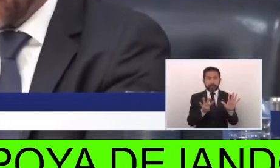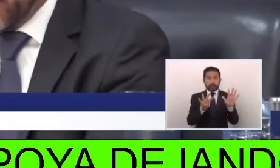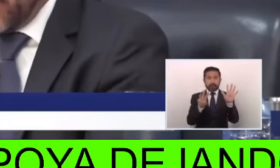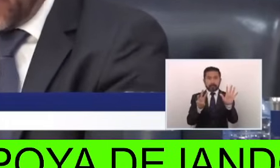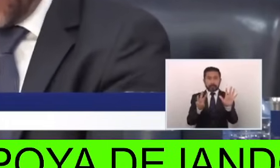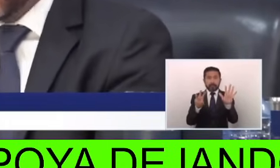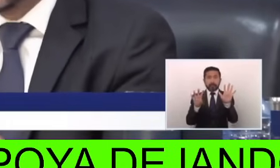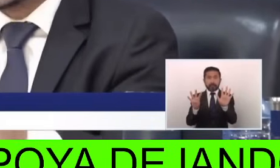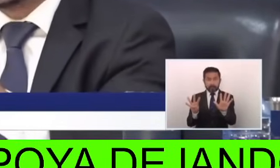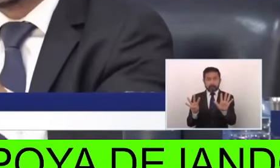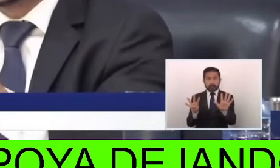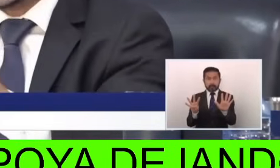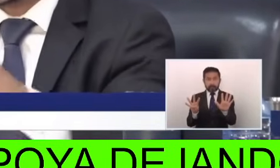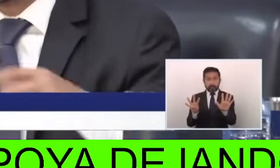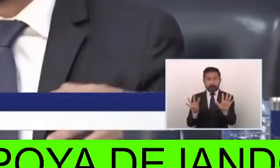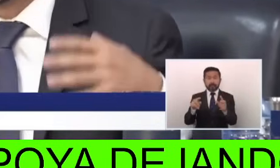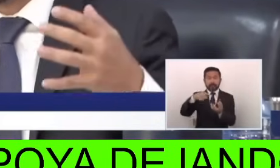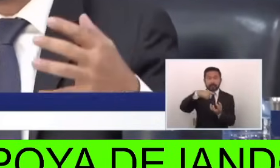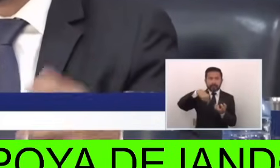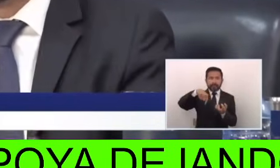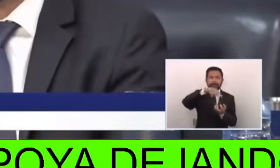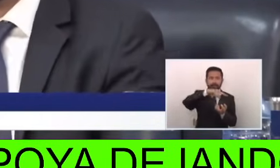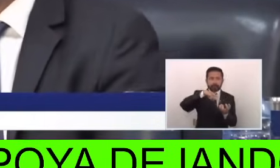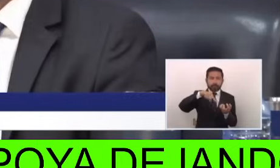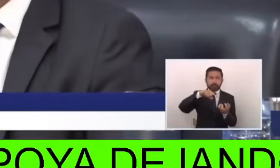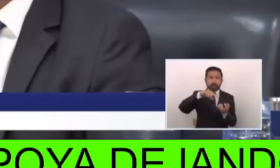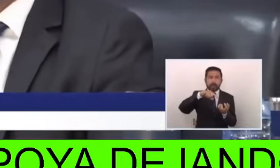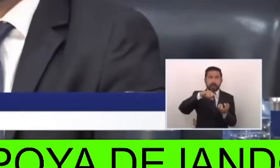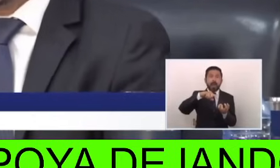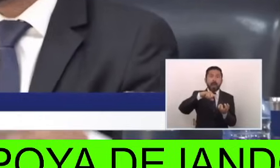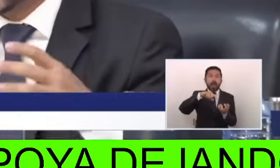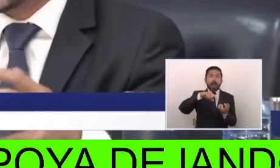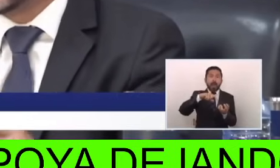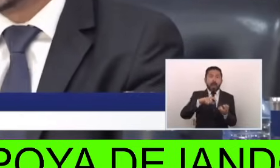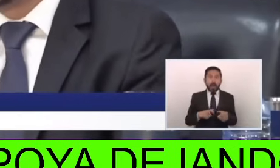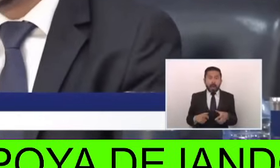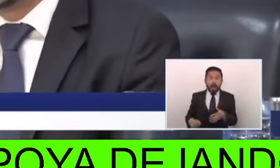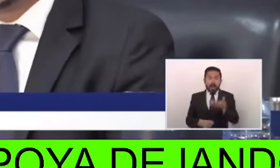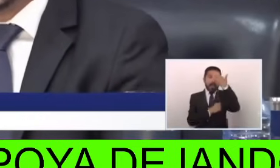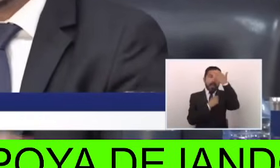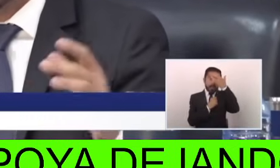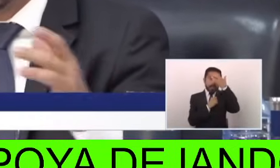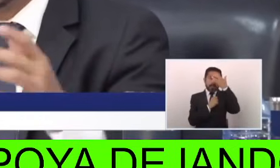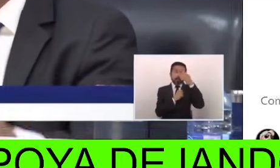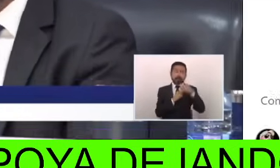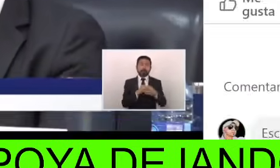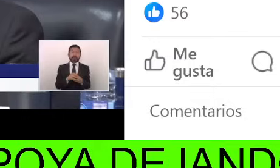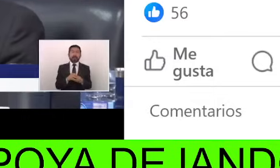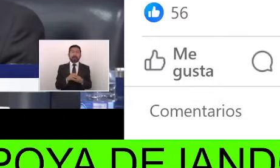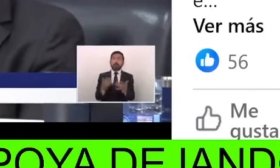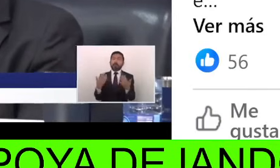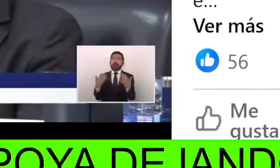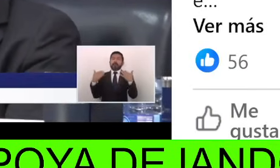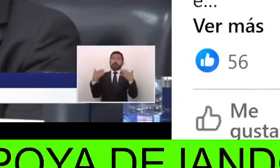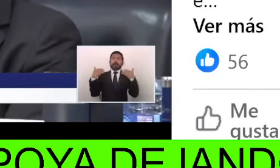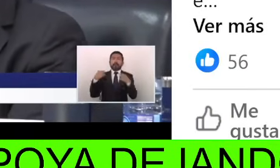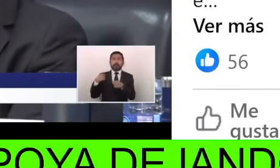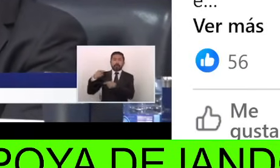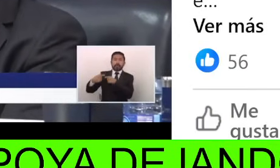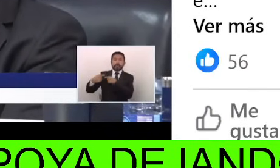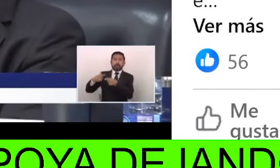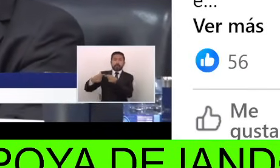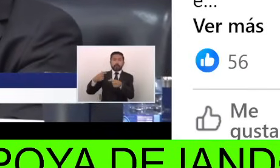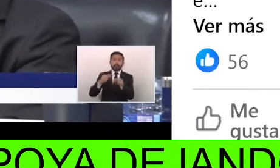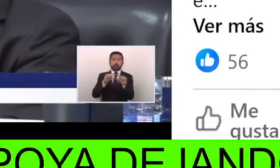1989 ellos sacan su mejor casta y llaman a la dinastía de